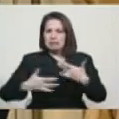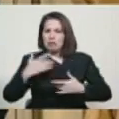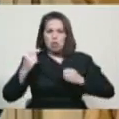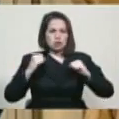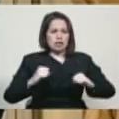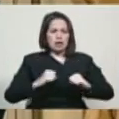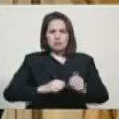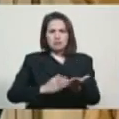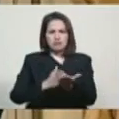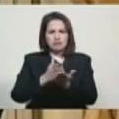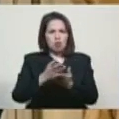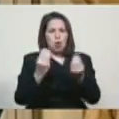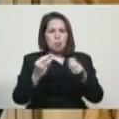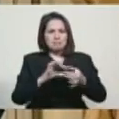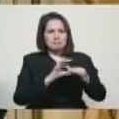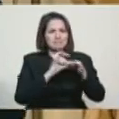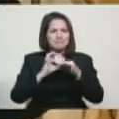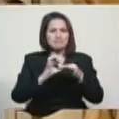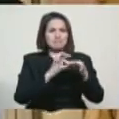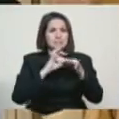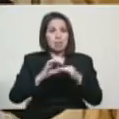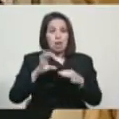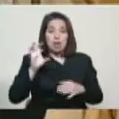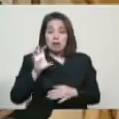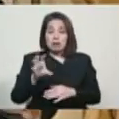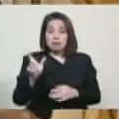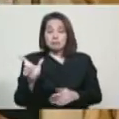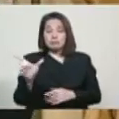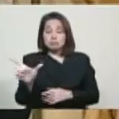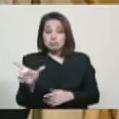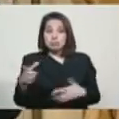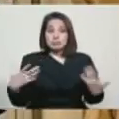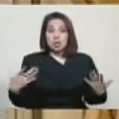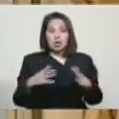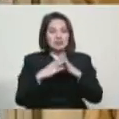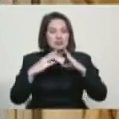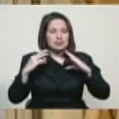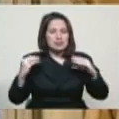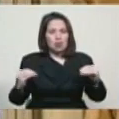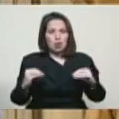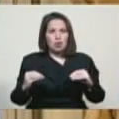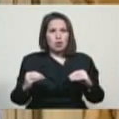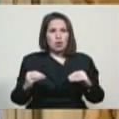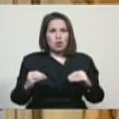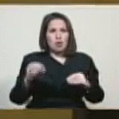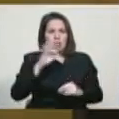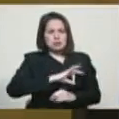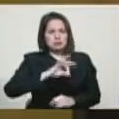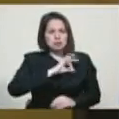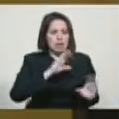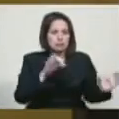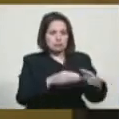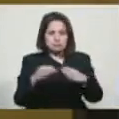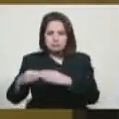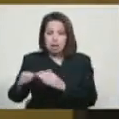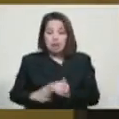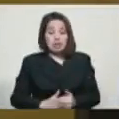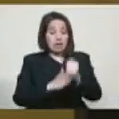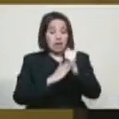las riendas del partido y más allá de todos los espacios de la sociedad donde el partido ejerce